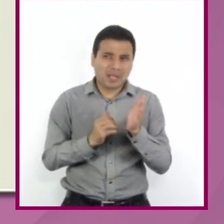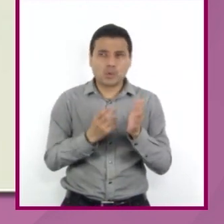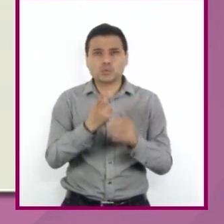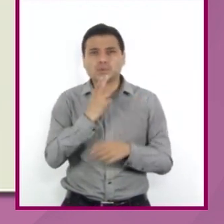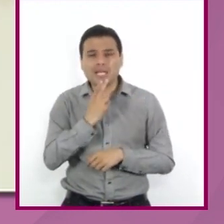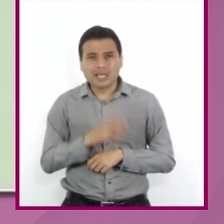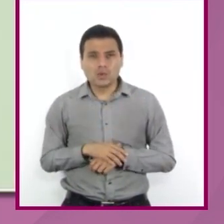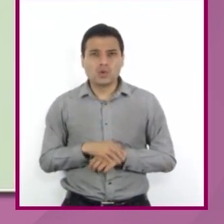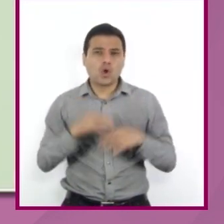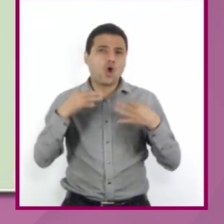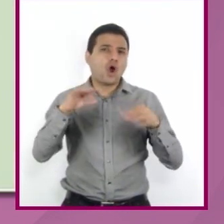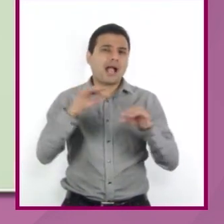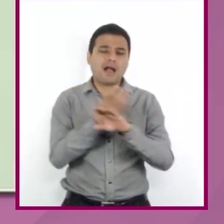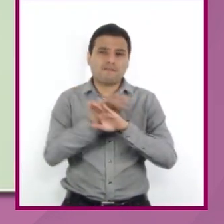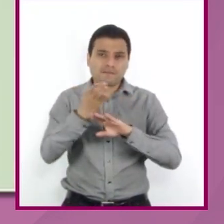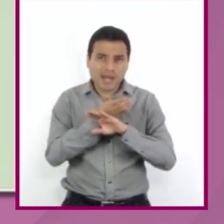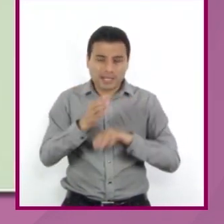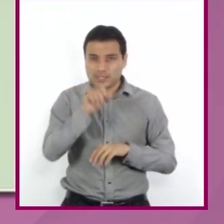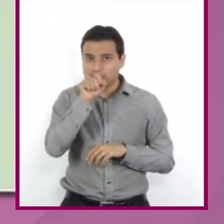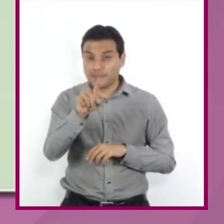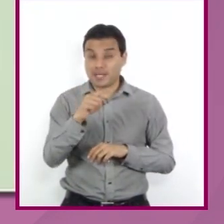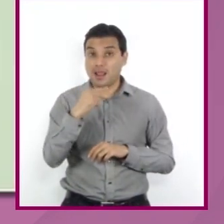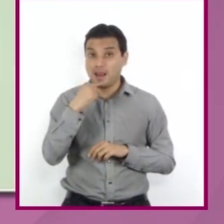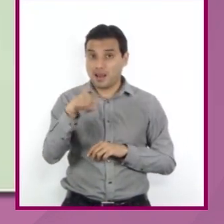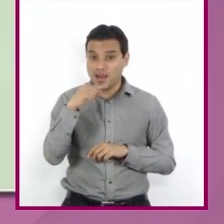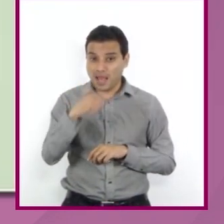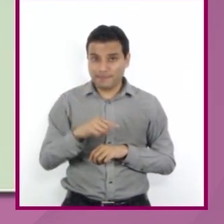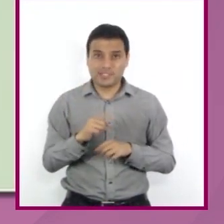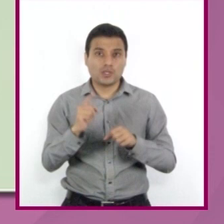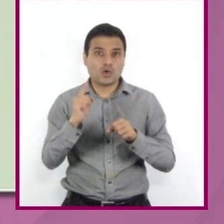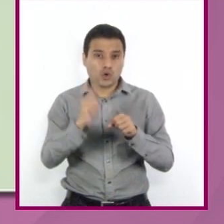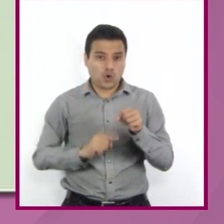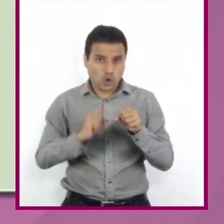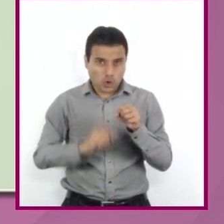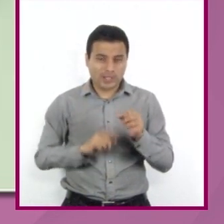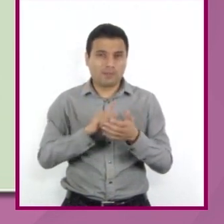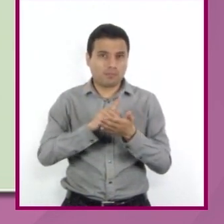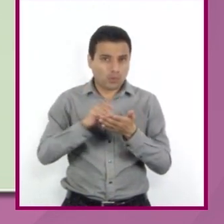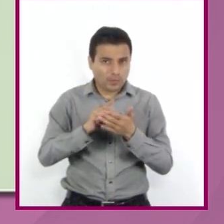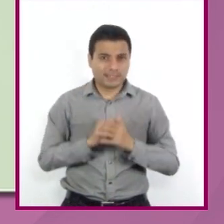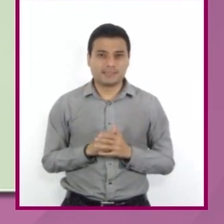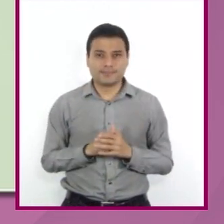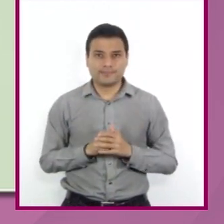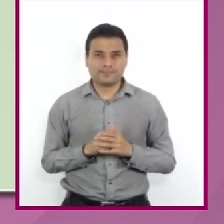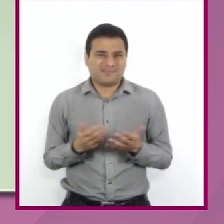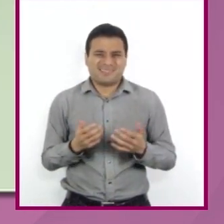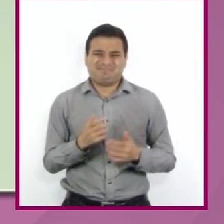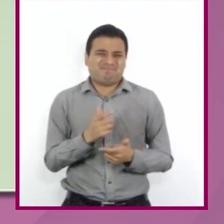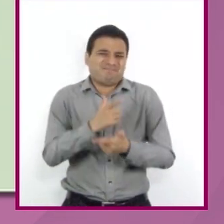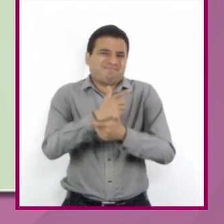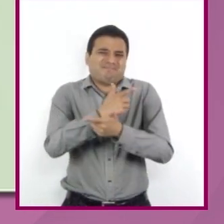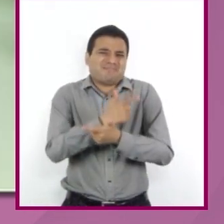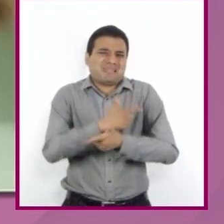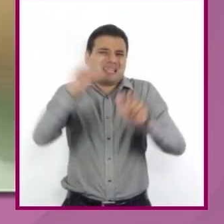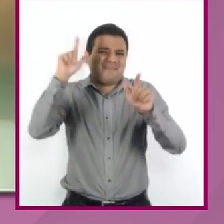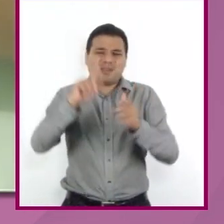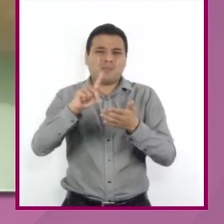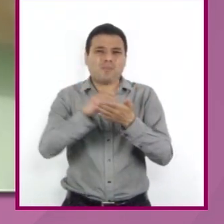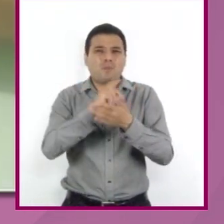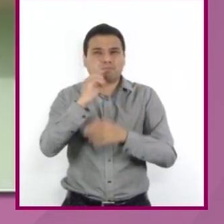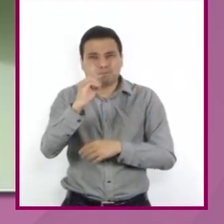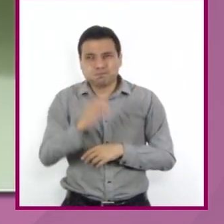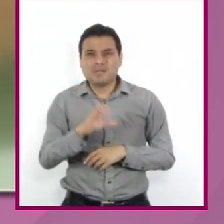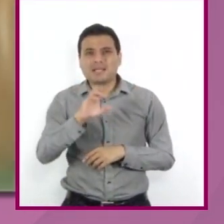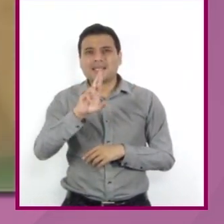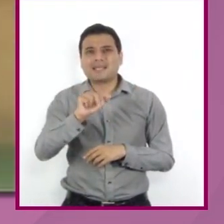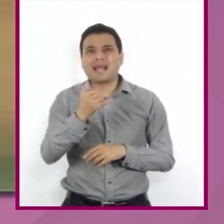blancas. También vas a necesitar un lápiz o 2, plumas. En realidad cualquier plumón,